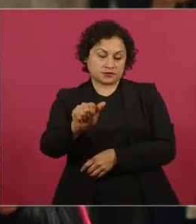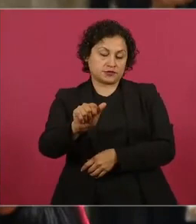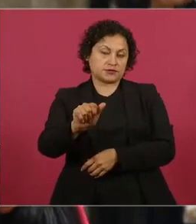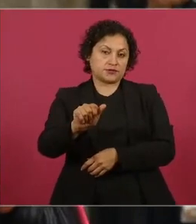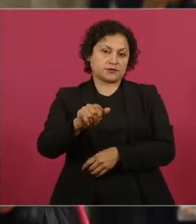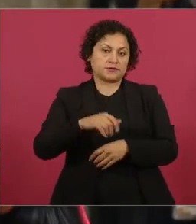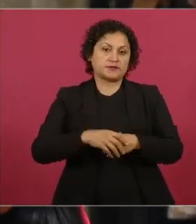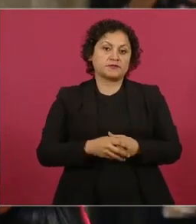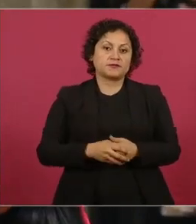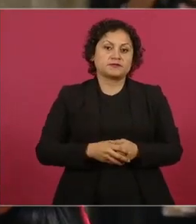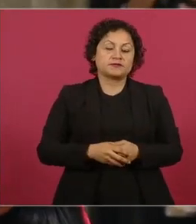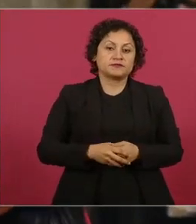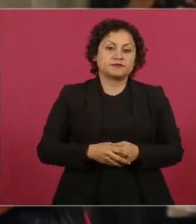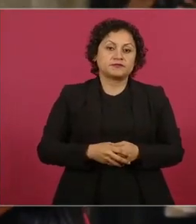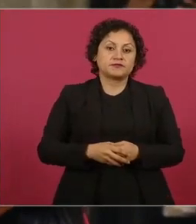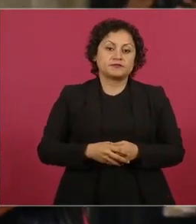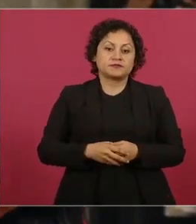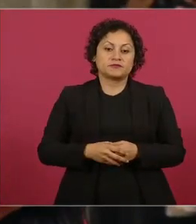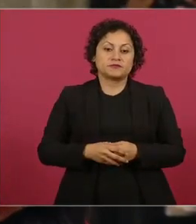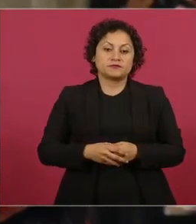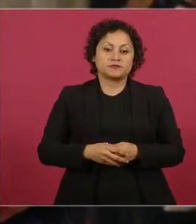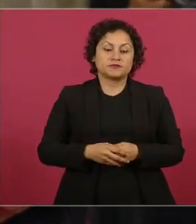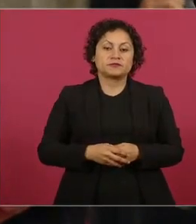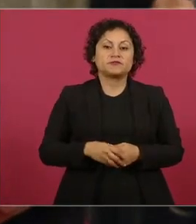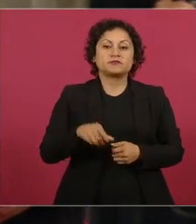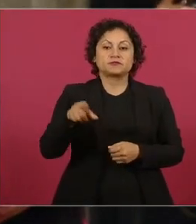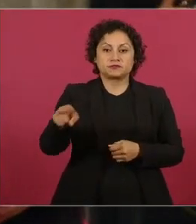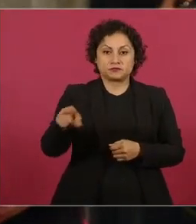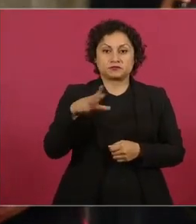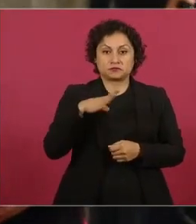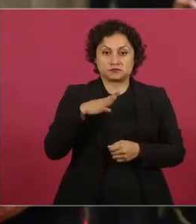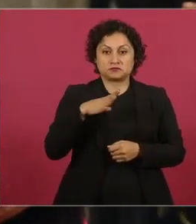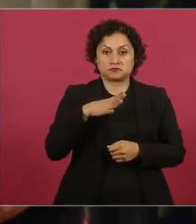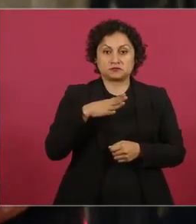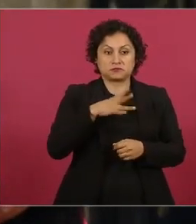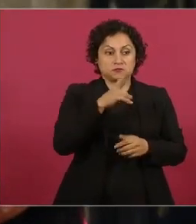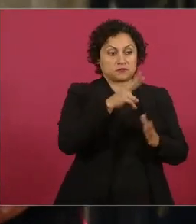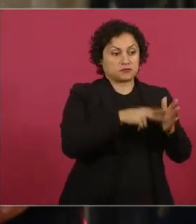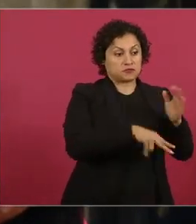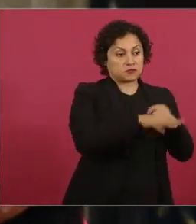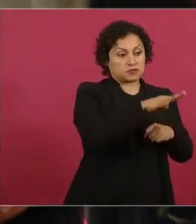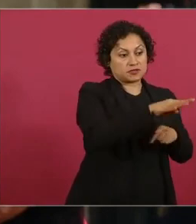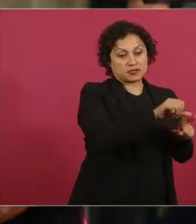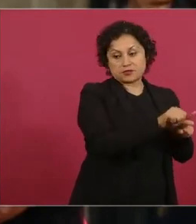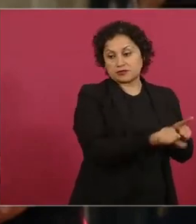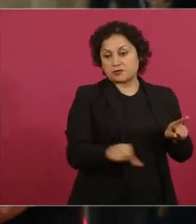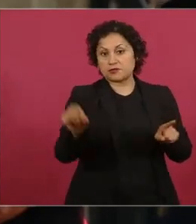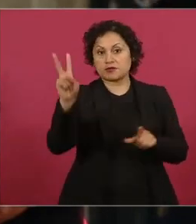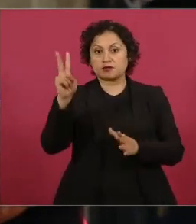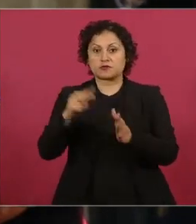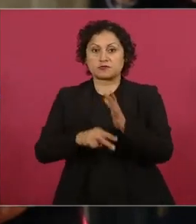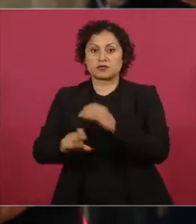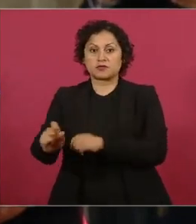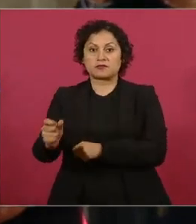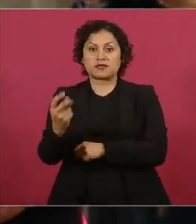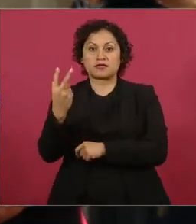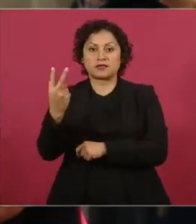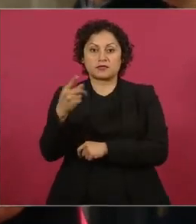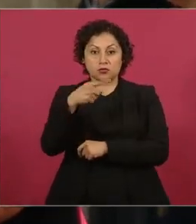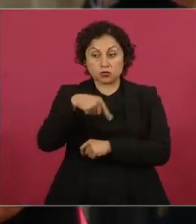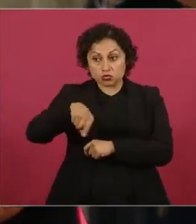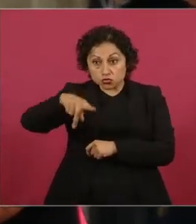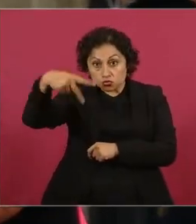subejercicio. Del 2019 al 2022 han tenido un subejercicio de más de 12 mil